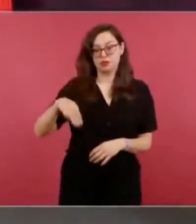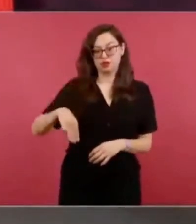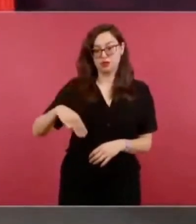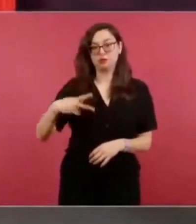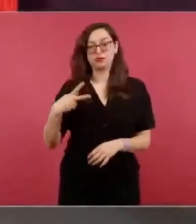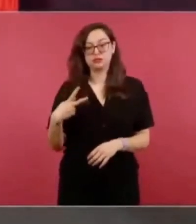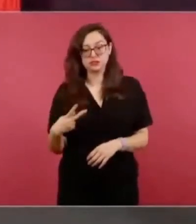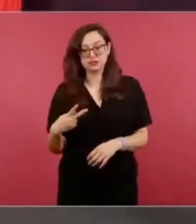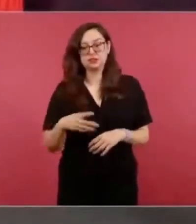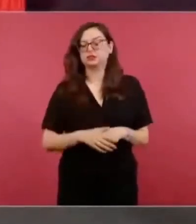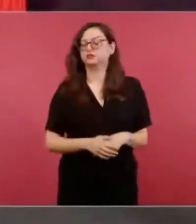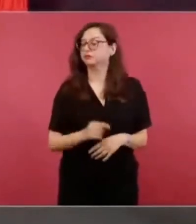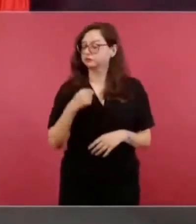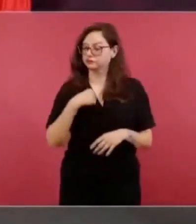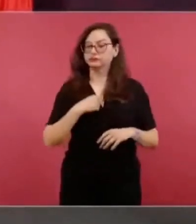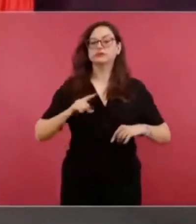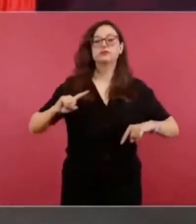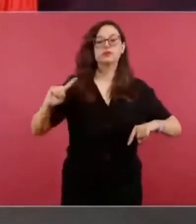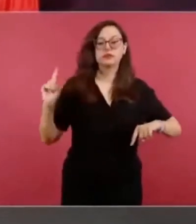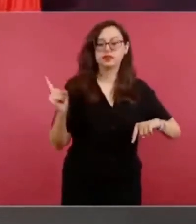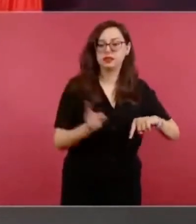que desapareció.